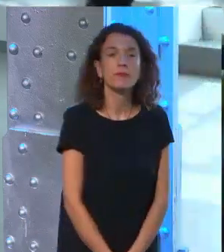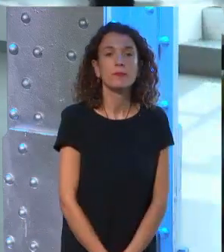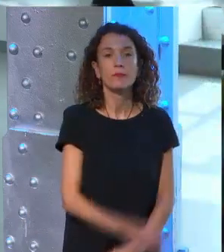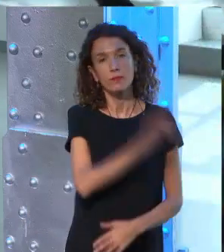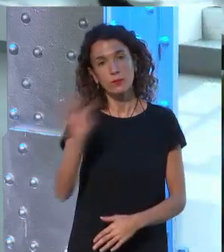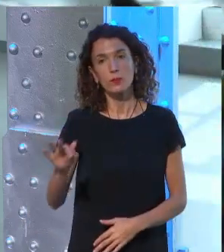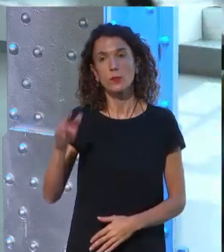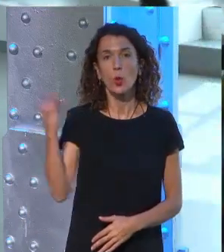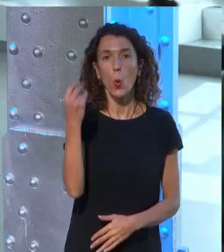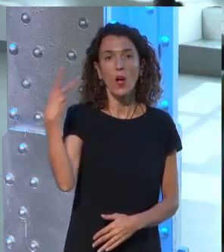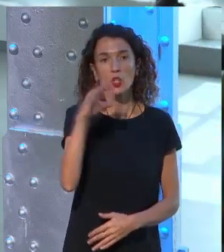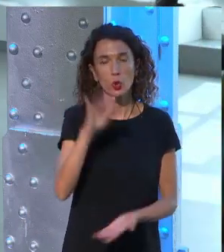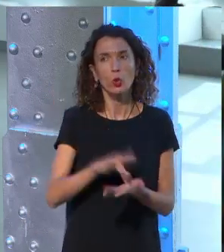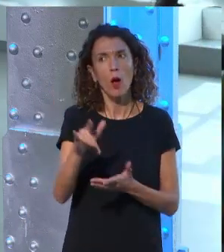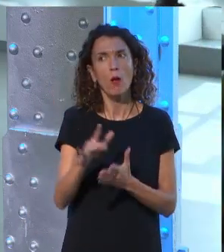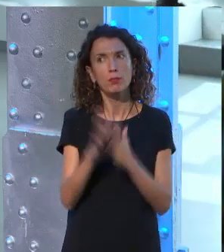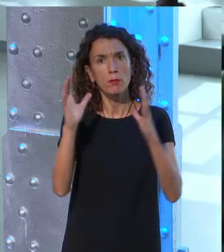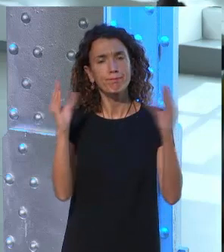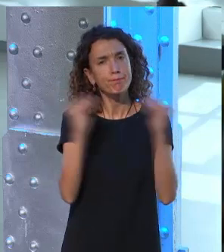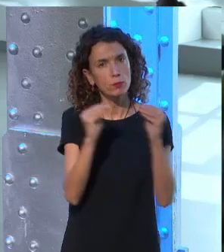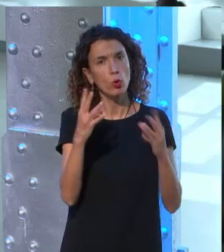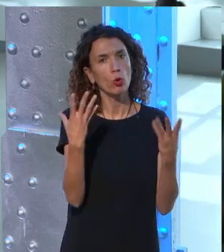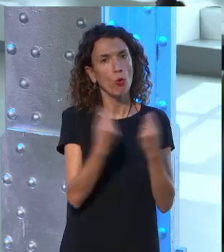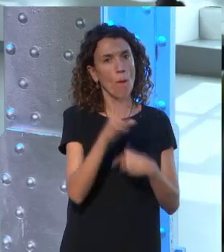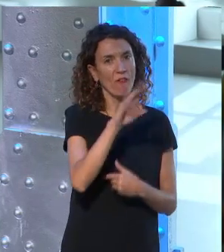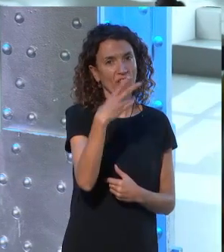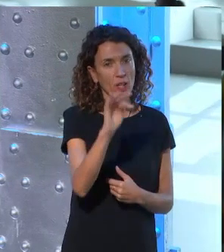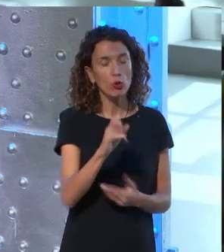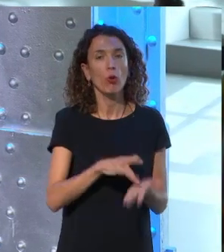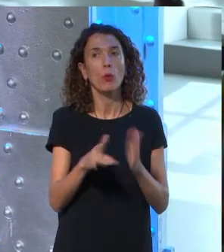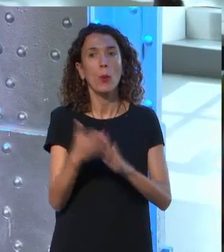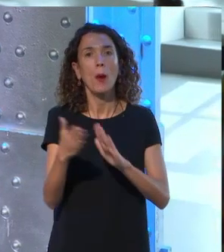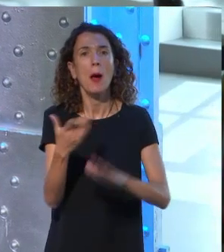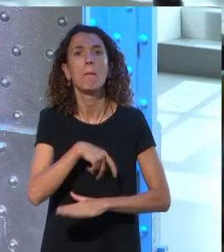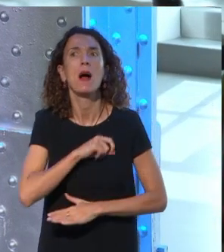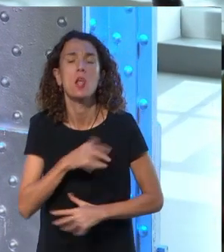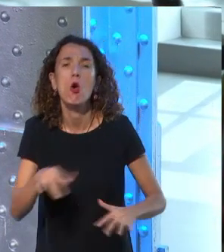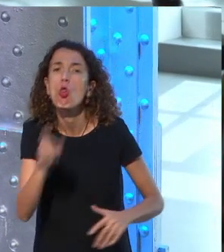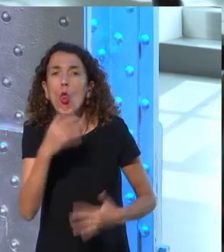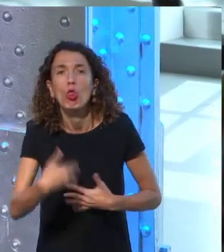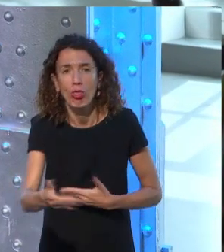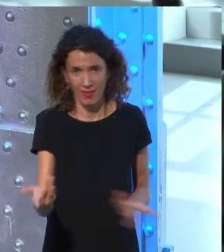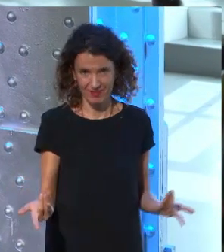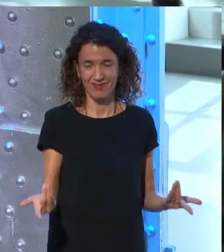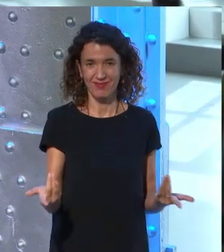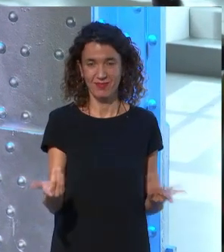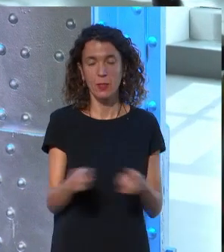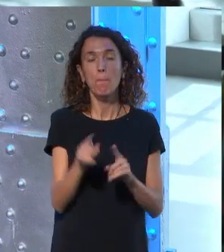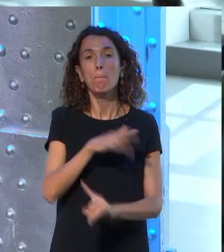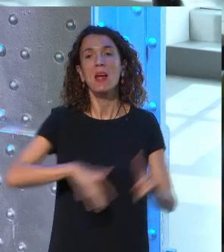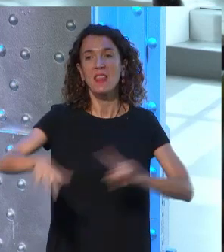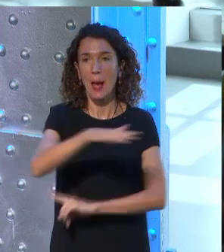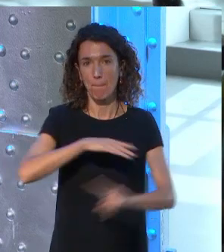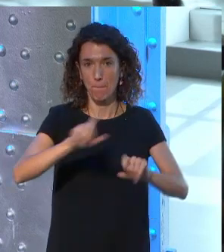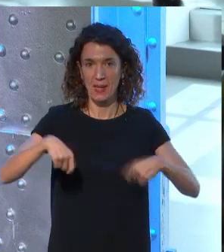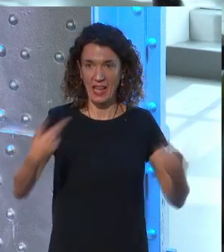Adelante, Juancho. Yo estoy muy de acuerdo con Víctor. Es decir, ¿hacia dónde yo pienso que debe ir España? Pues yo creo que debe poner el medio ambiente en un